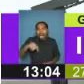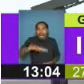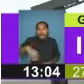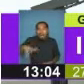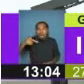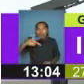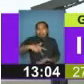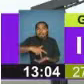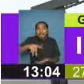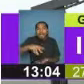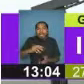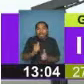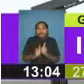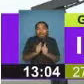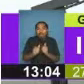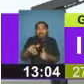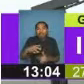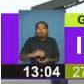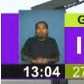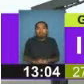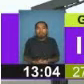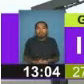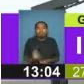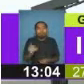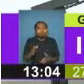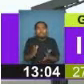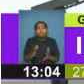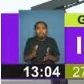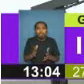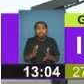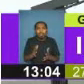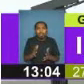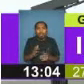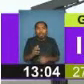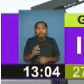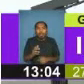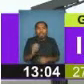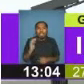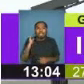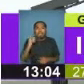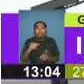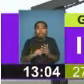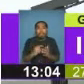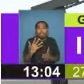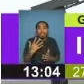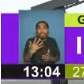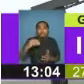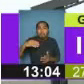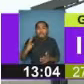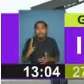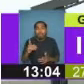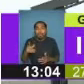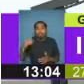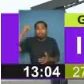la zona franca de 22.5 mw de energía solar que va a contribuir a la obra que está